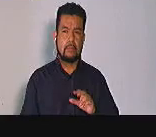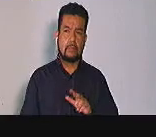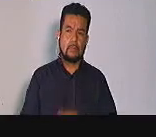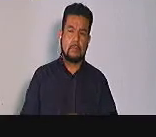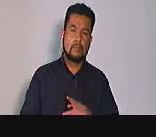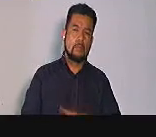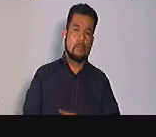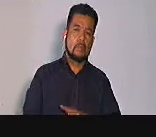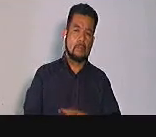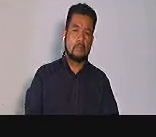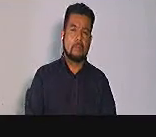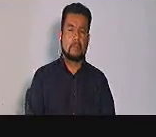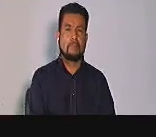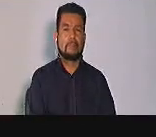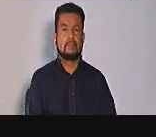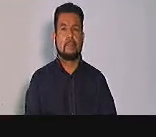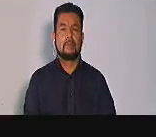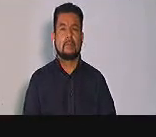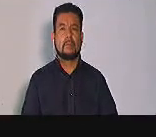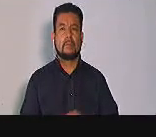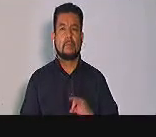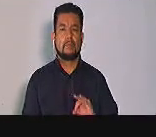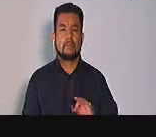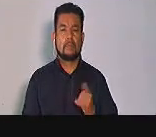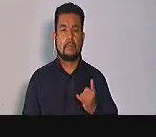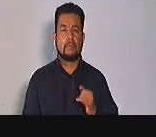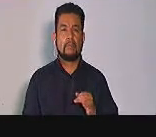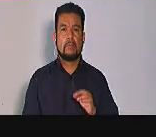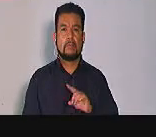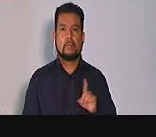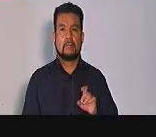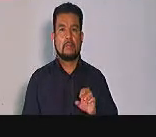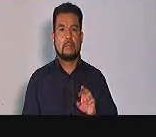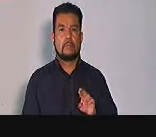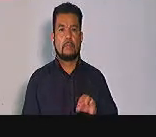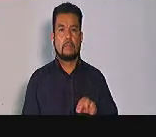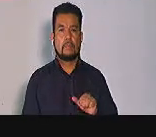Aprobado, doctor Ricardo Cristiano. Concejal Santiago vota sí. Serna